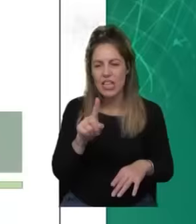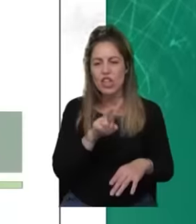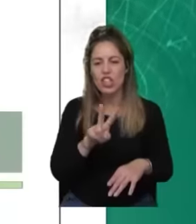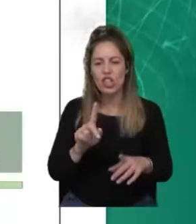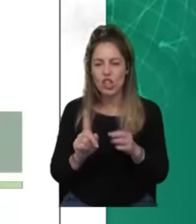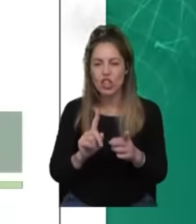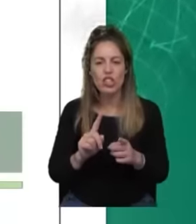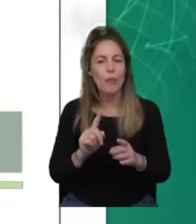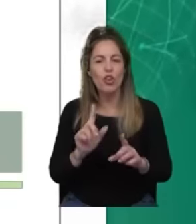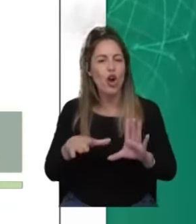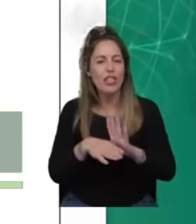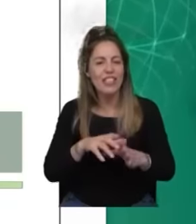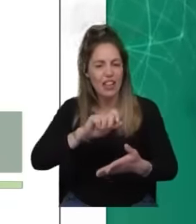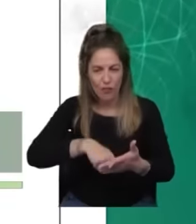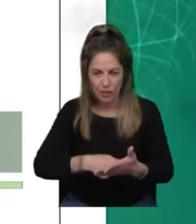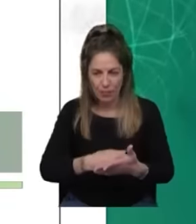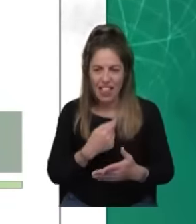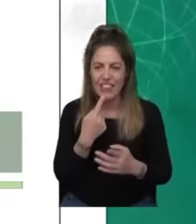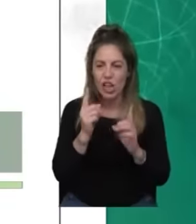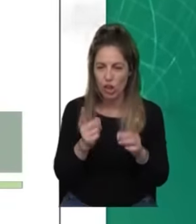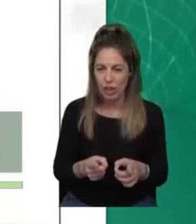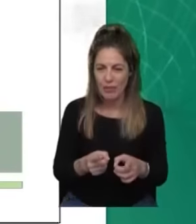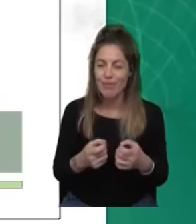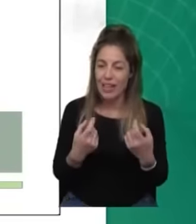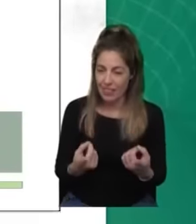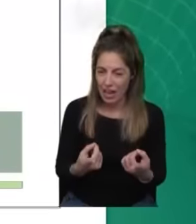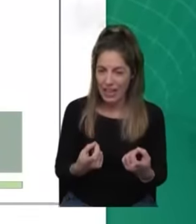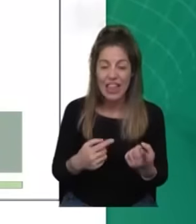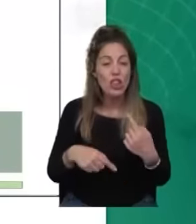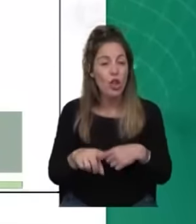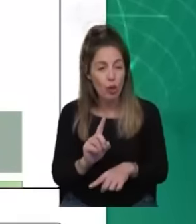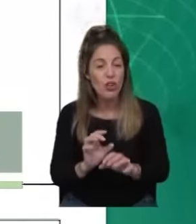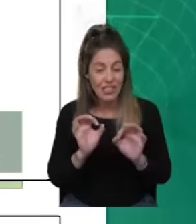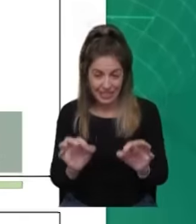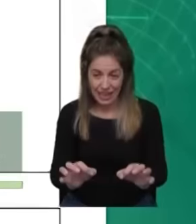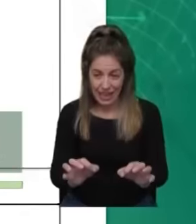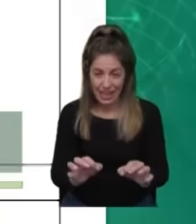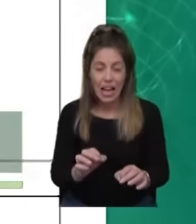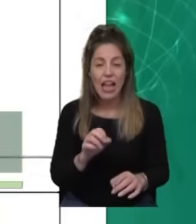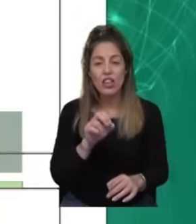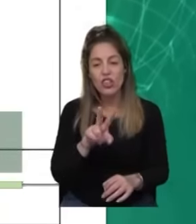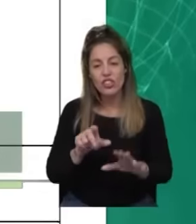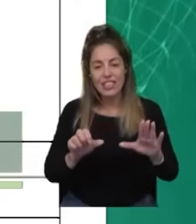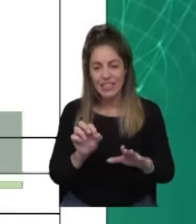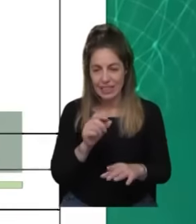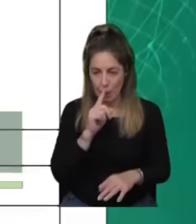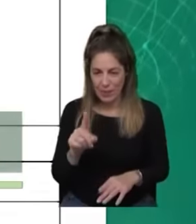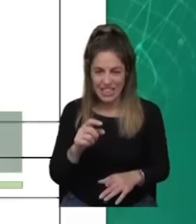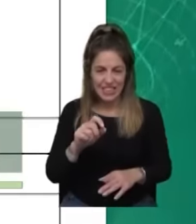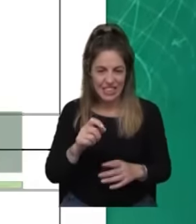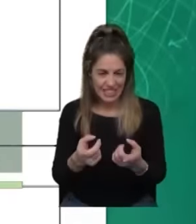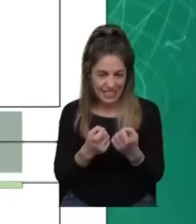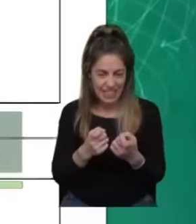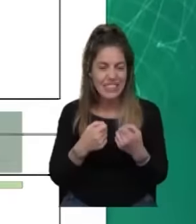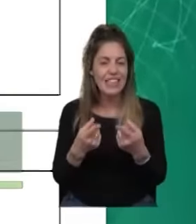no coincidir las firmas. Las fuentes dijeron también que dan por sentado que de todos modos se llegará a las 270.000 necesarias, ya que se